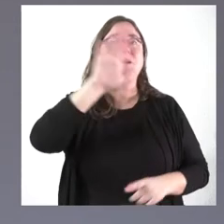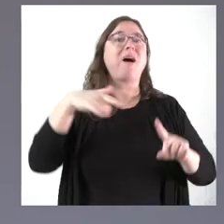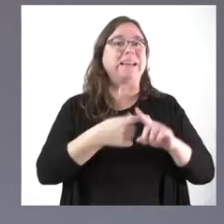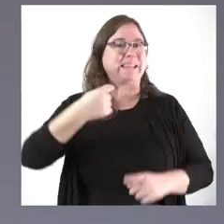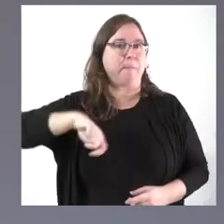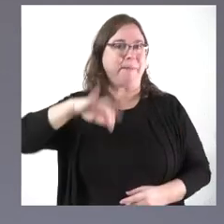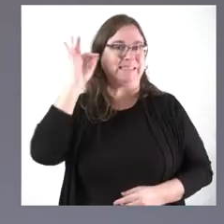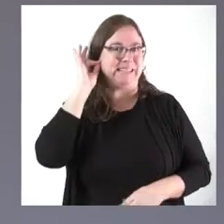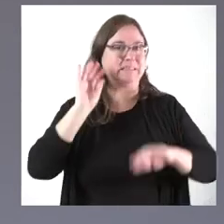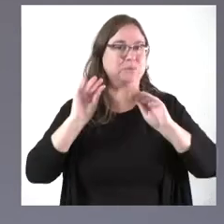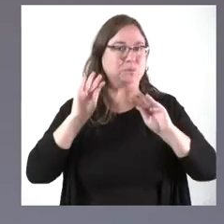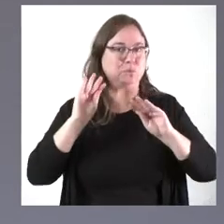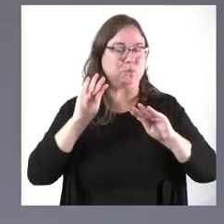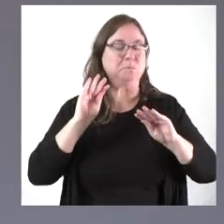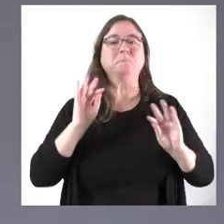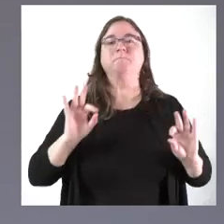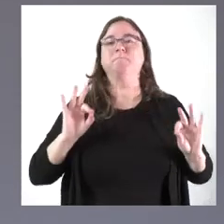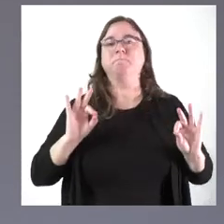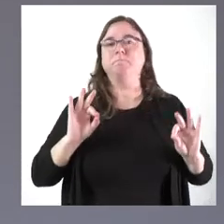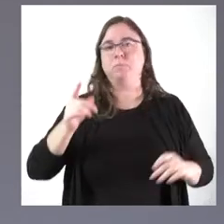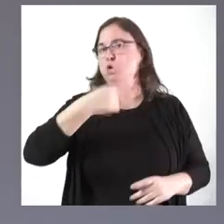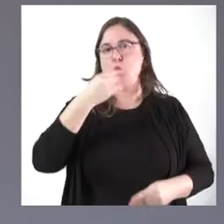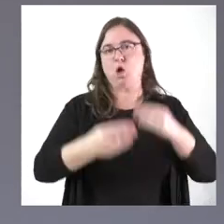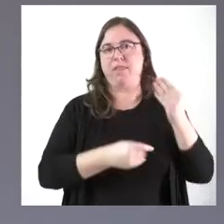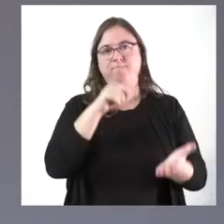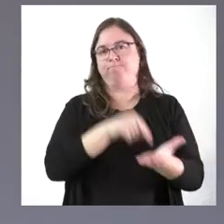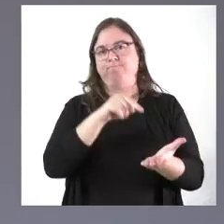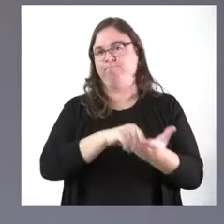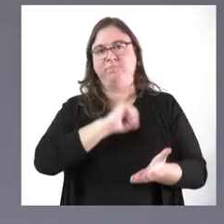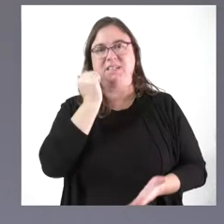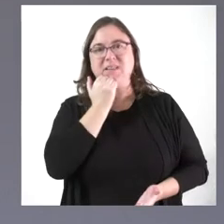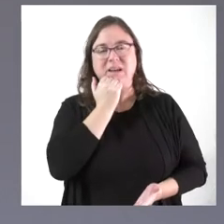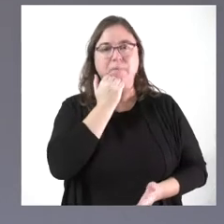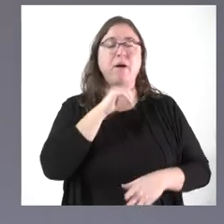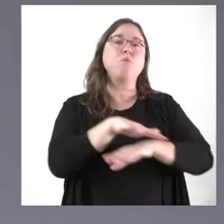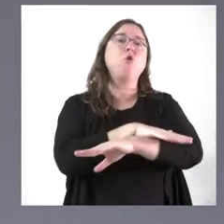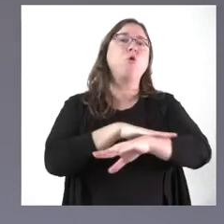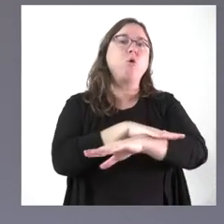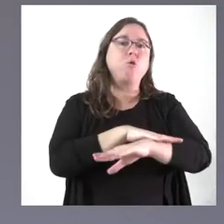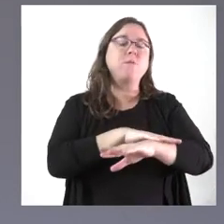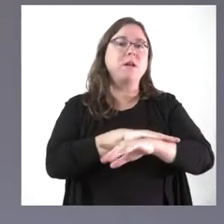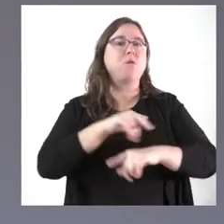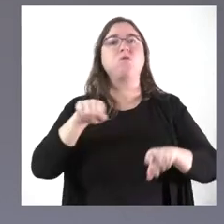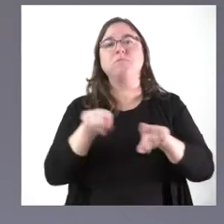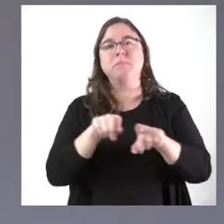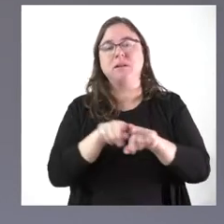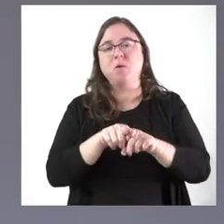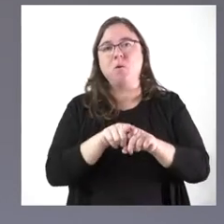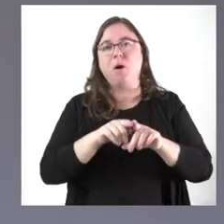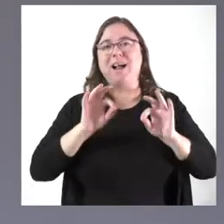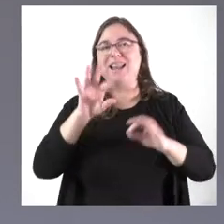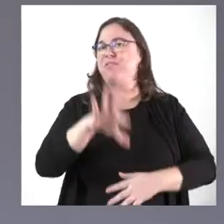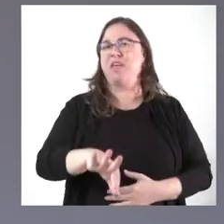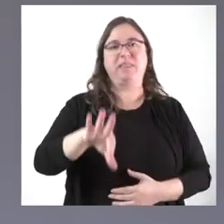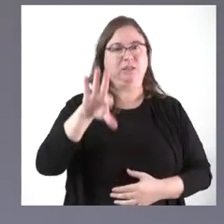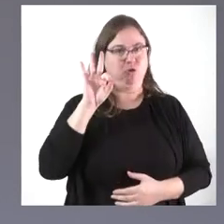al frente y desde luego eso no lo que hacemos Es reclamar de forma insistente al gobierno de España que atienda la decisión que